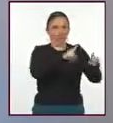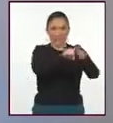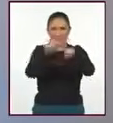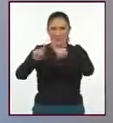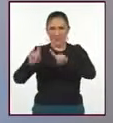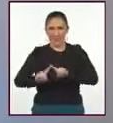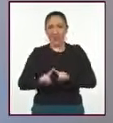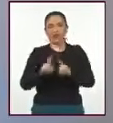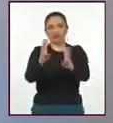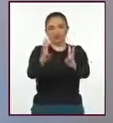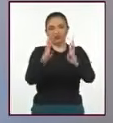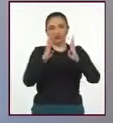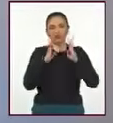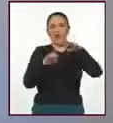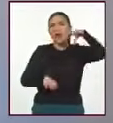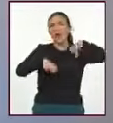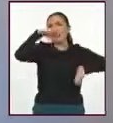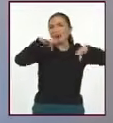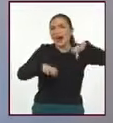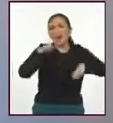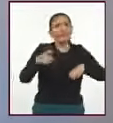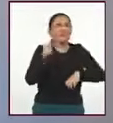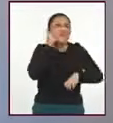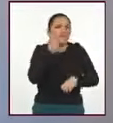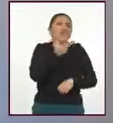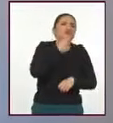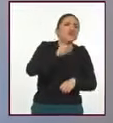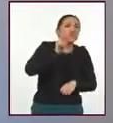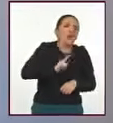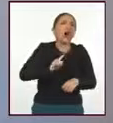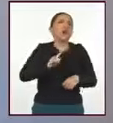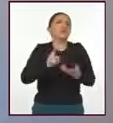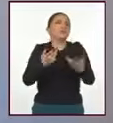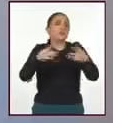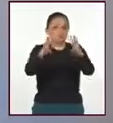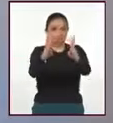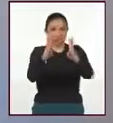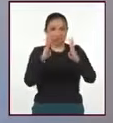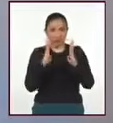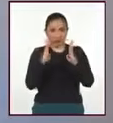diferentes edades, diferentes orígenes, las